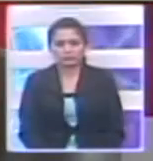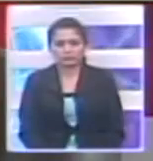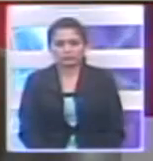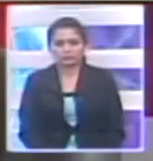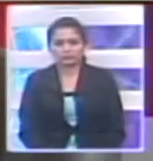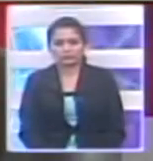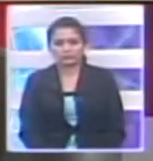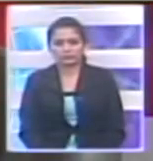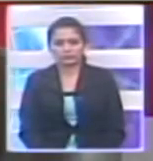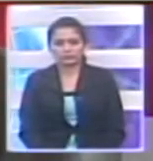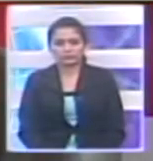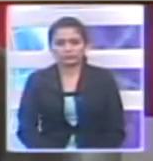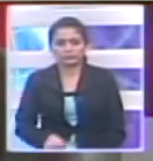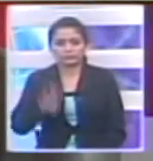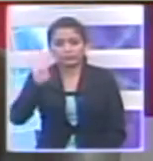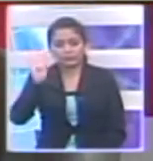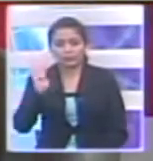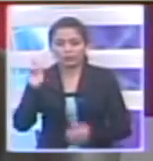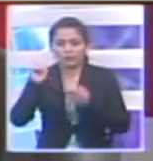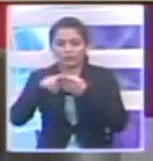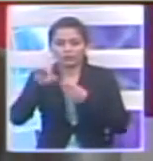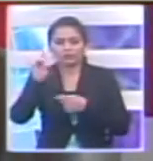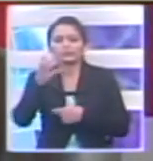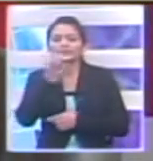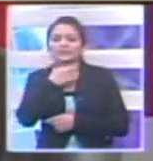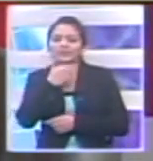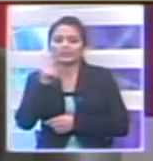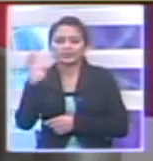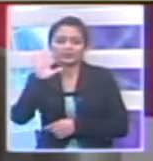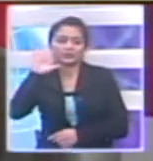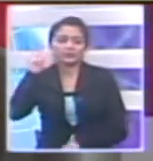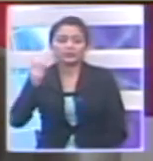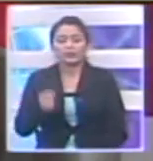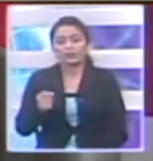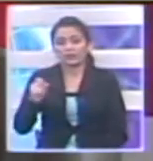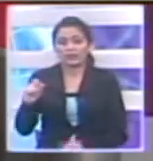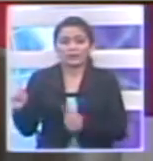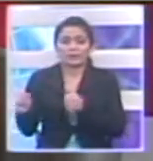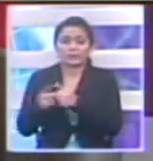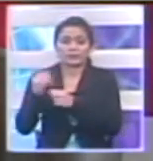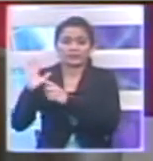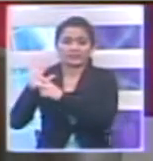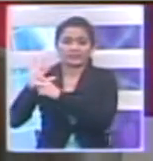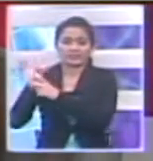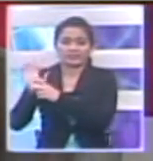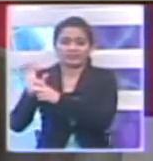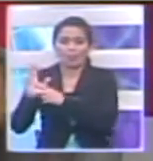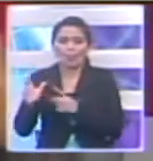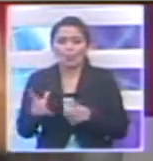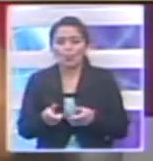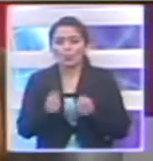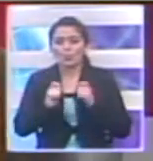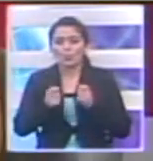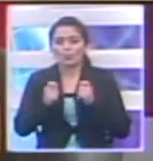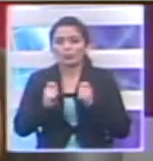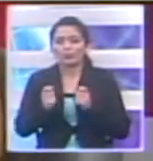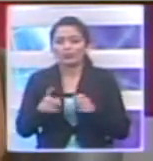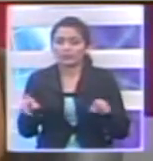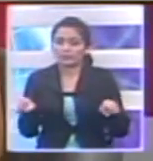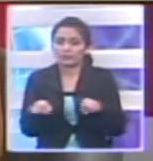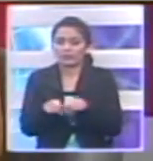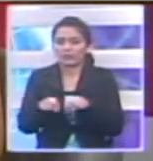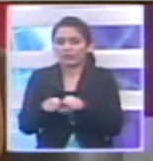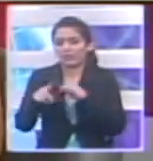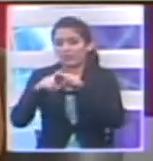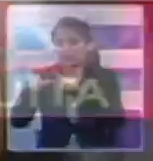Del 4 al 8 de agosto en Cuenca se lleva a cabo la primera feria Expo Cuero Moda y Calzado, donde se ofrece pues una amplia variedad de productos